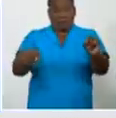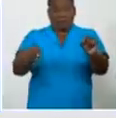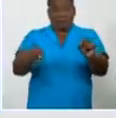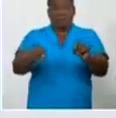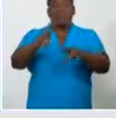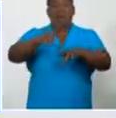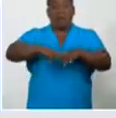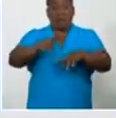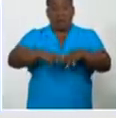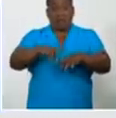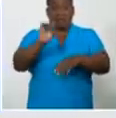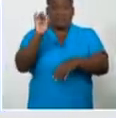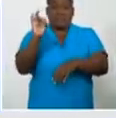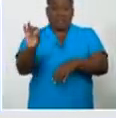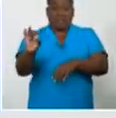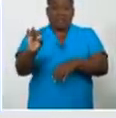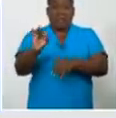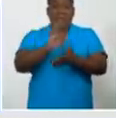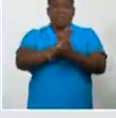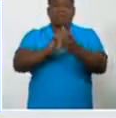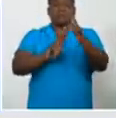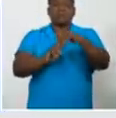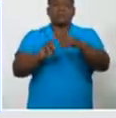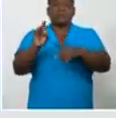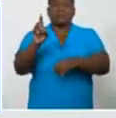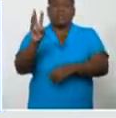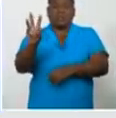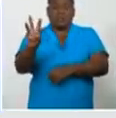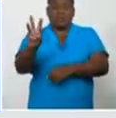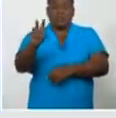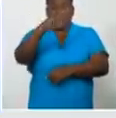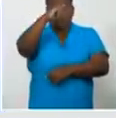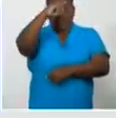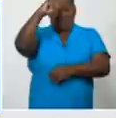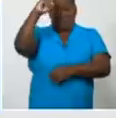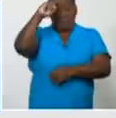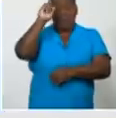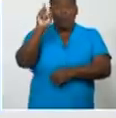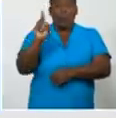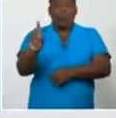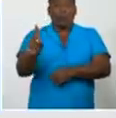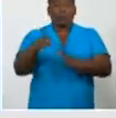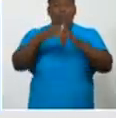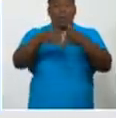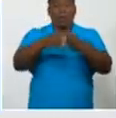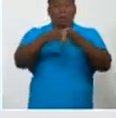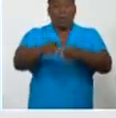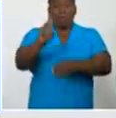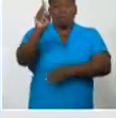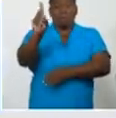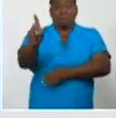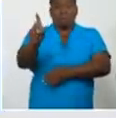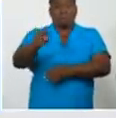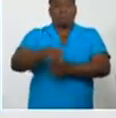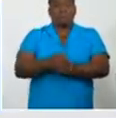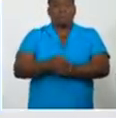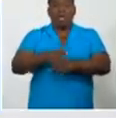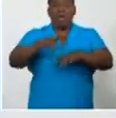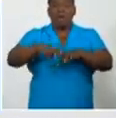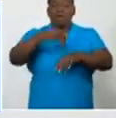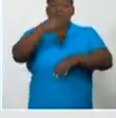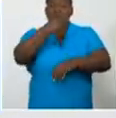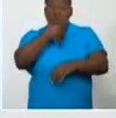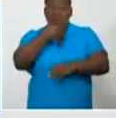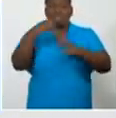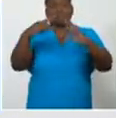con 7, Matanzas con 3, Santi Espíritus con 1 y Granma con 1. Habana Vieja, que se